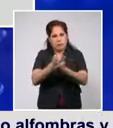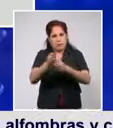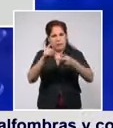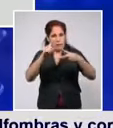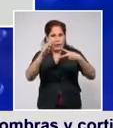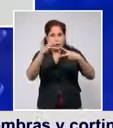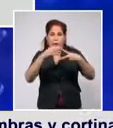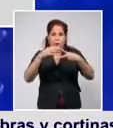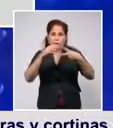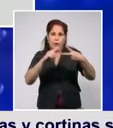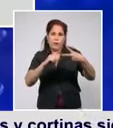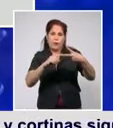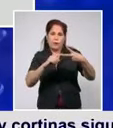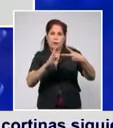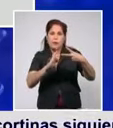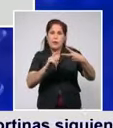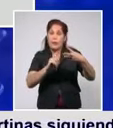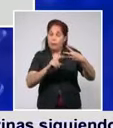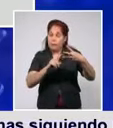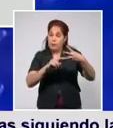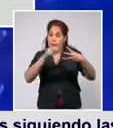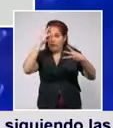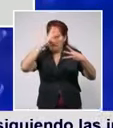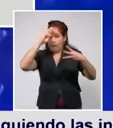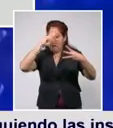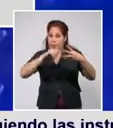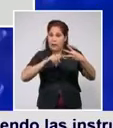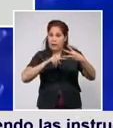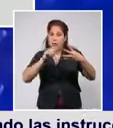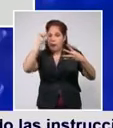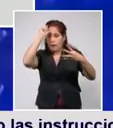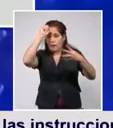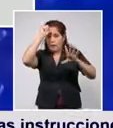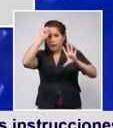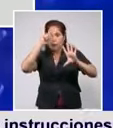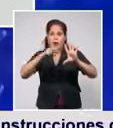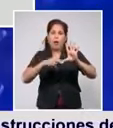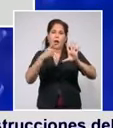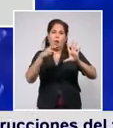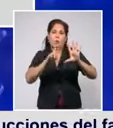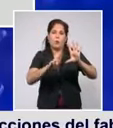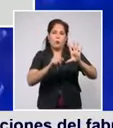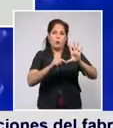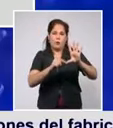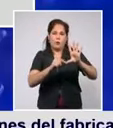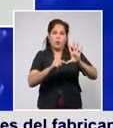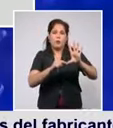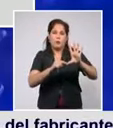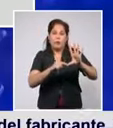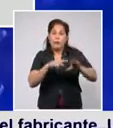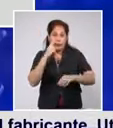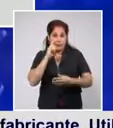lugares, pero le sigue entonces México, India y Reino Unido. Como se